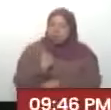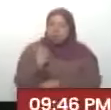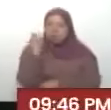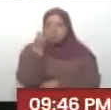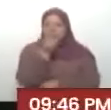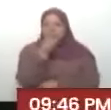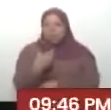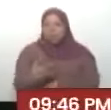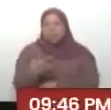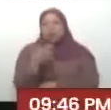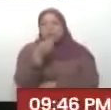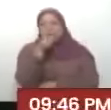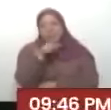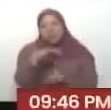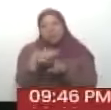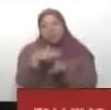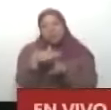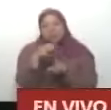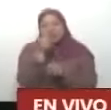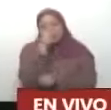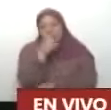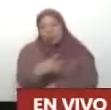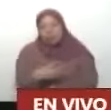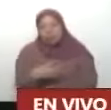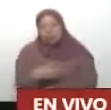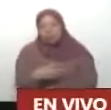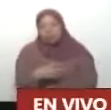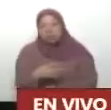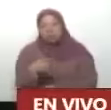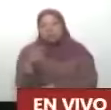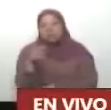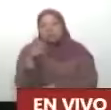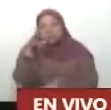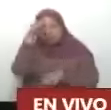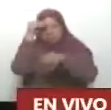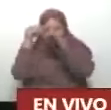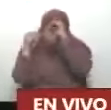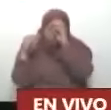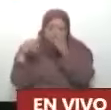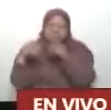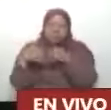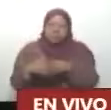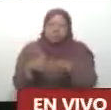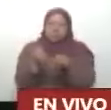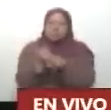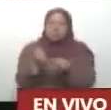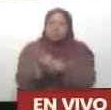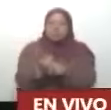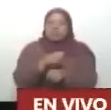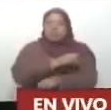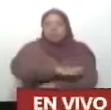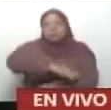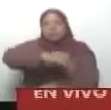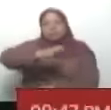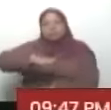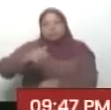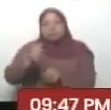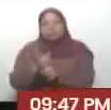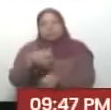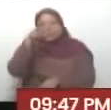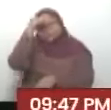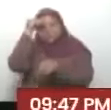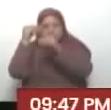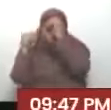los buenos marineros, los buenos capitanes, no aprenden a navegar en aguas calmas.